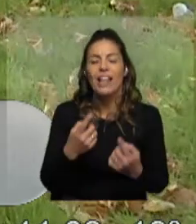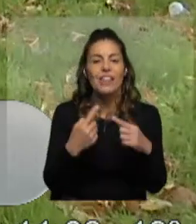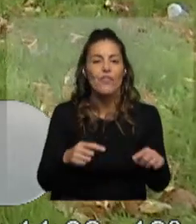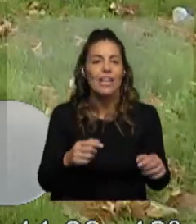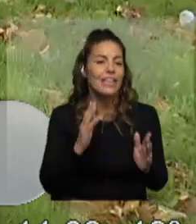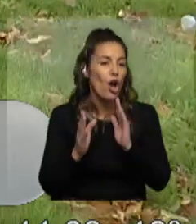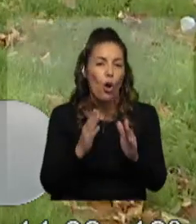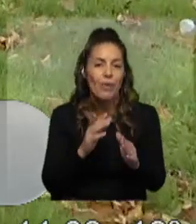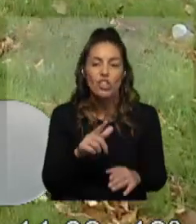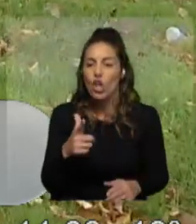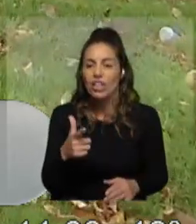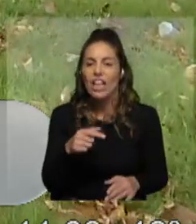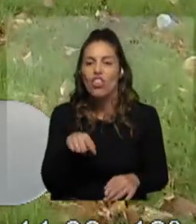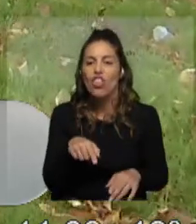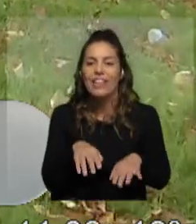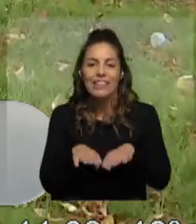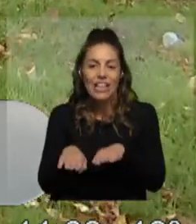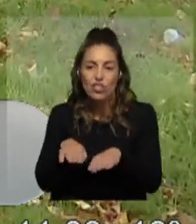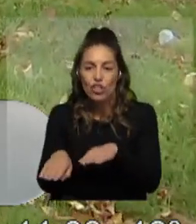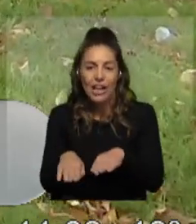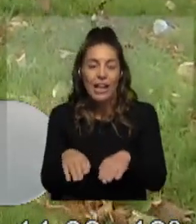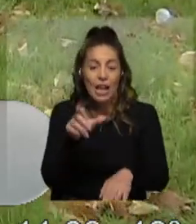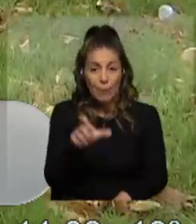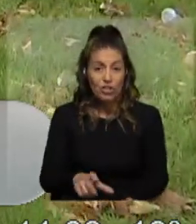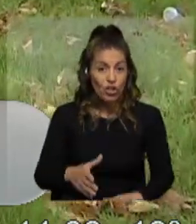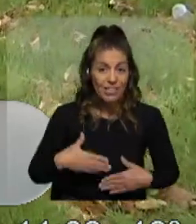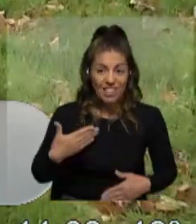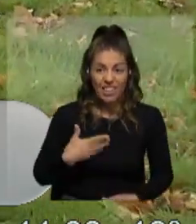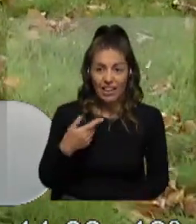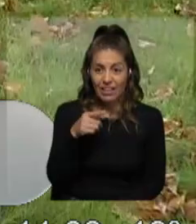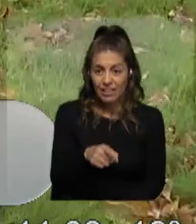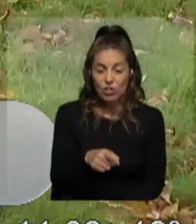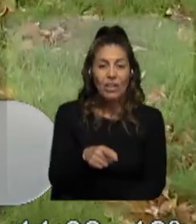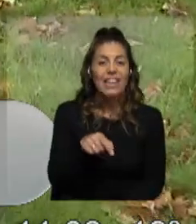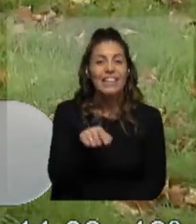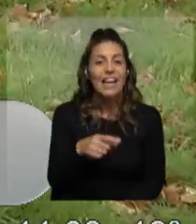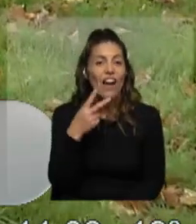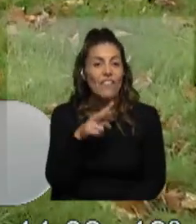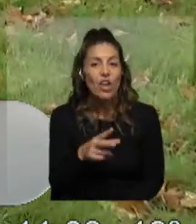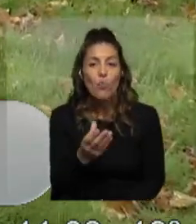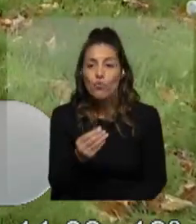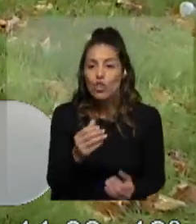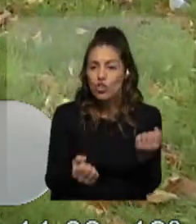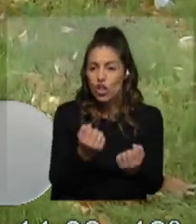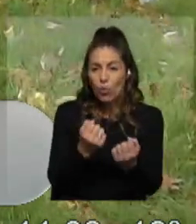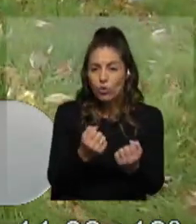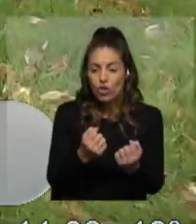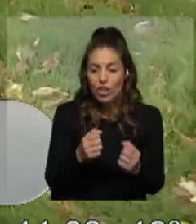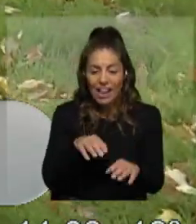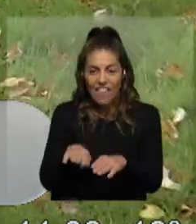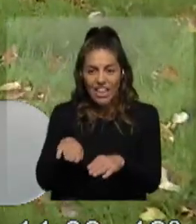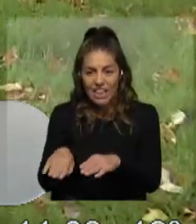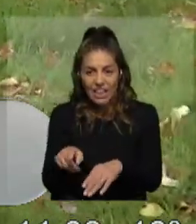no tienen dónde estacionar. La gente misma se está quejando de eso. Ajá. Y acá arriba la vereda, ¿cómo es? Veo autos acá arriba la vereda. ¿Eso cómo se